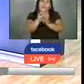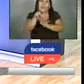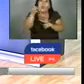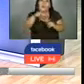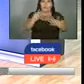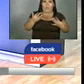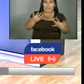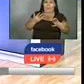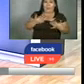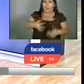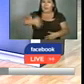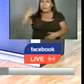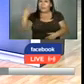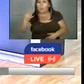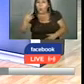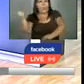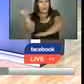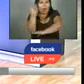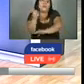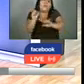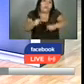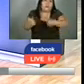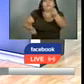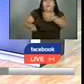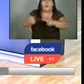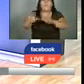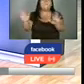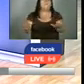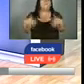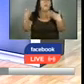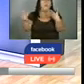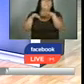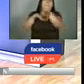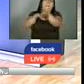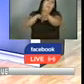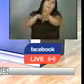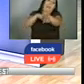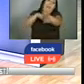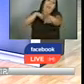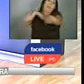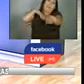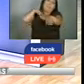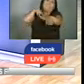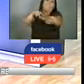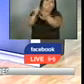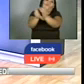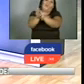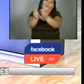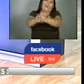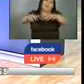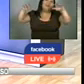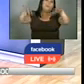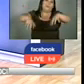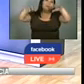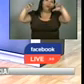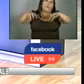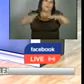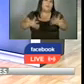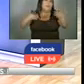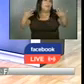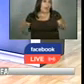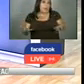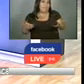lo haga, menos que sea algo estrictamente necesario, porque además hay tráfico, hay tráfico debido a estas afectaciones que se han registrado por las lluvias y que